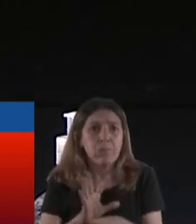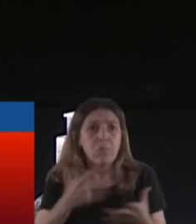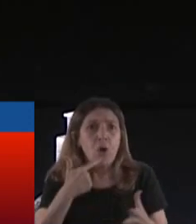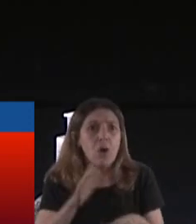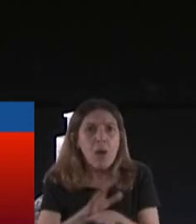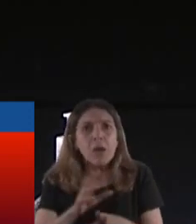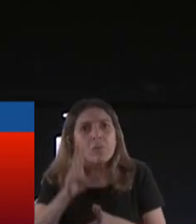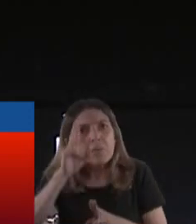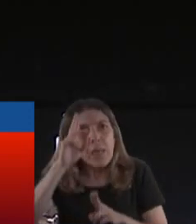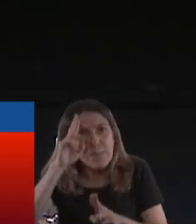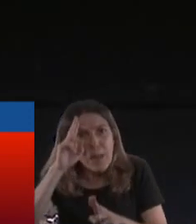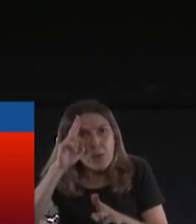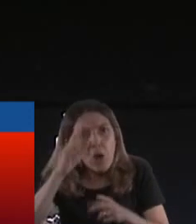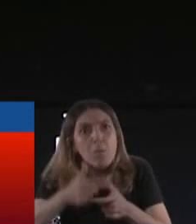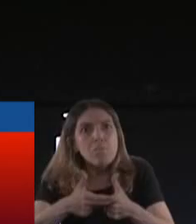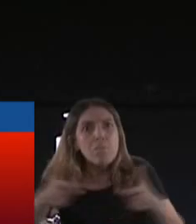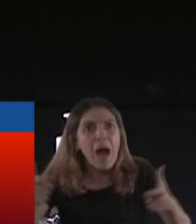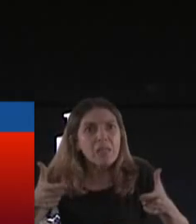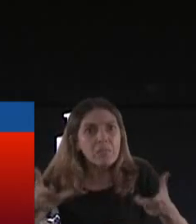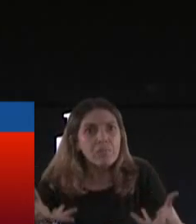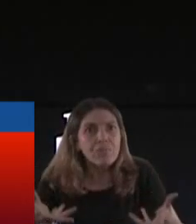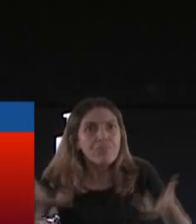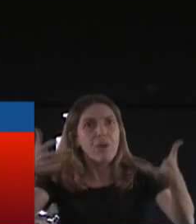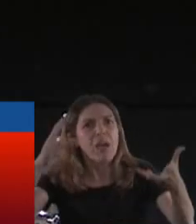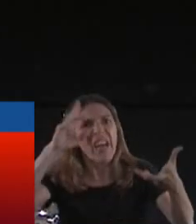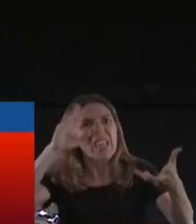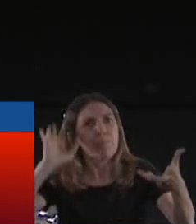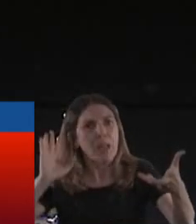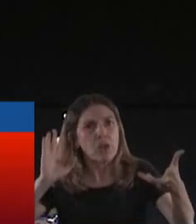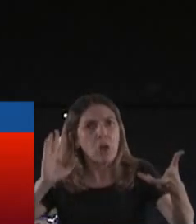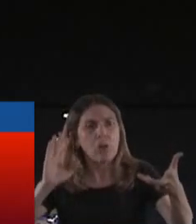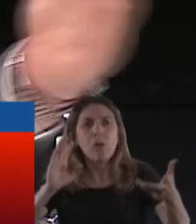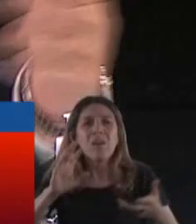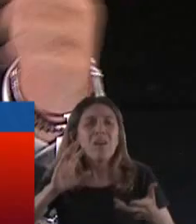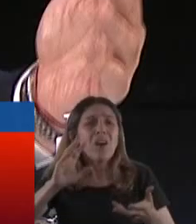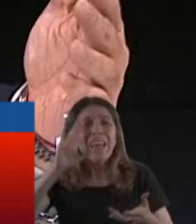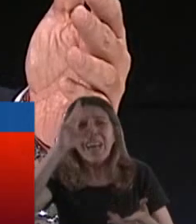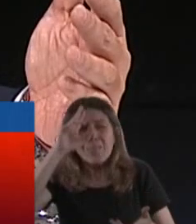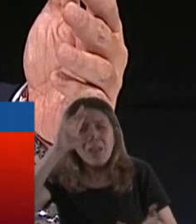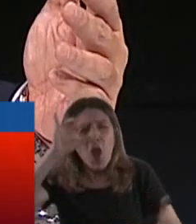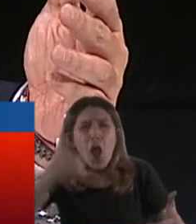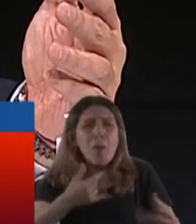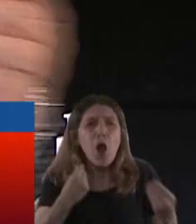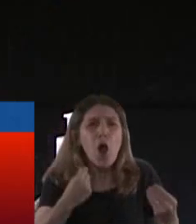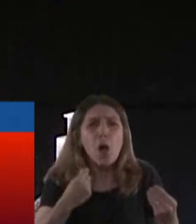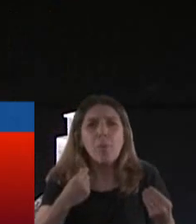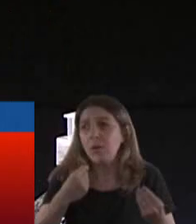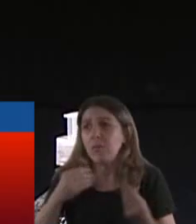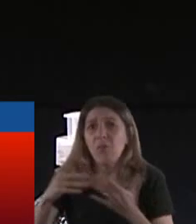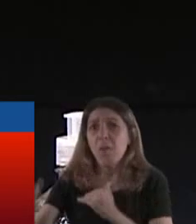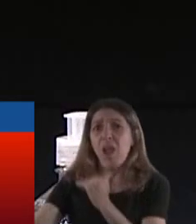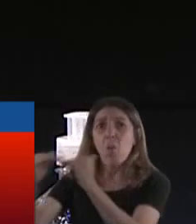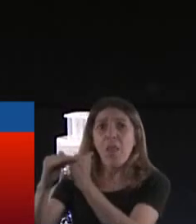al respeto. Y la mejor forma de respetar es igualar al otro. ¿Dónde se